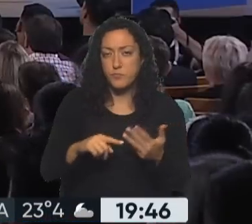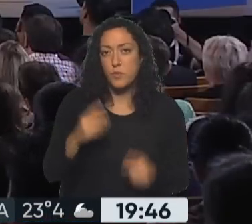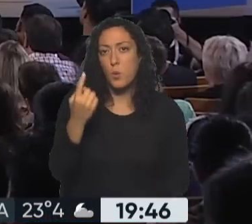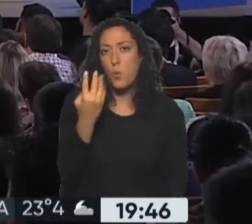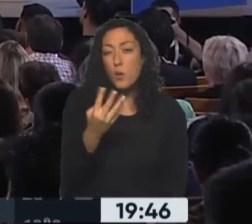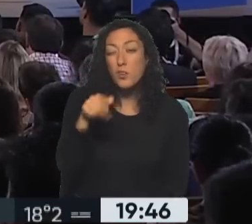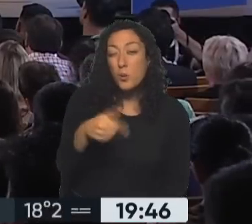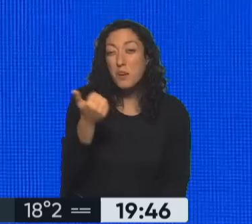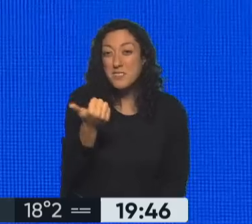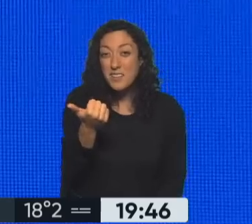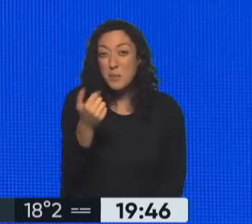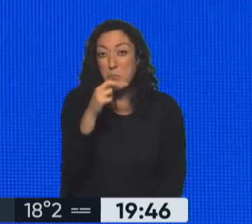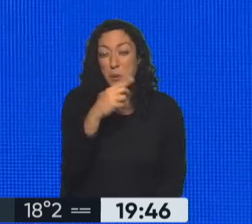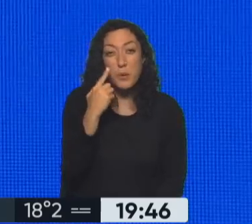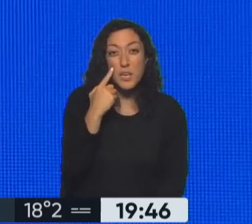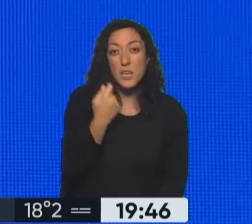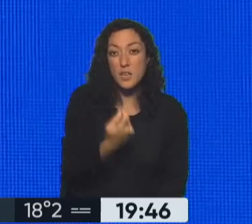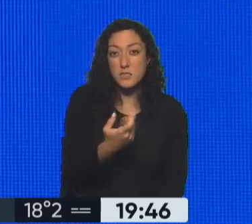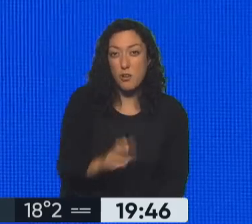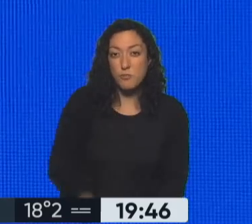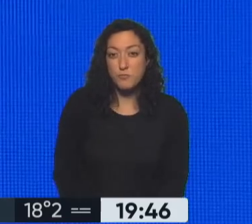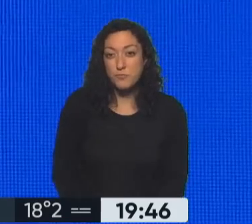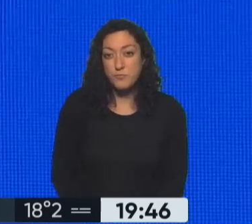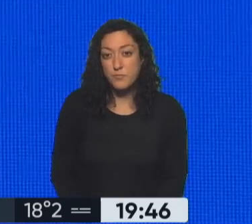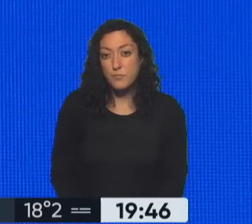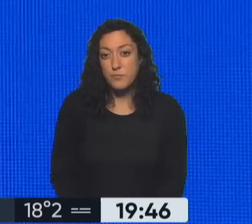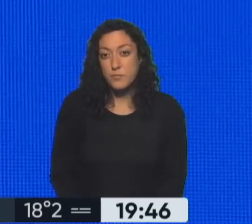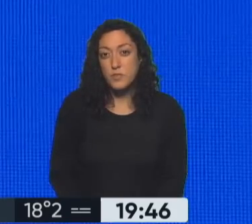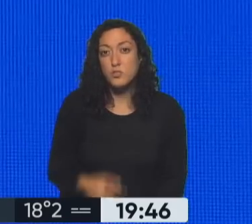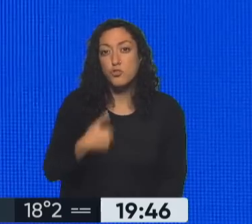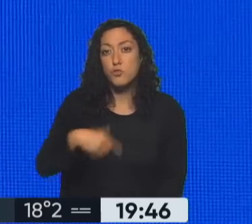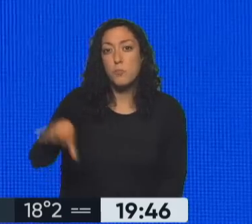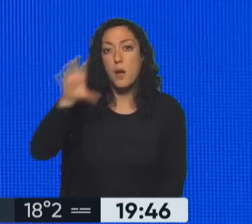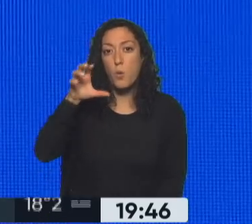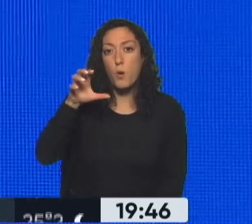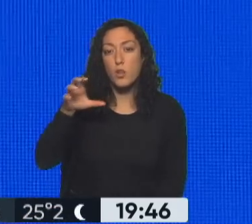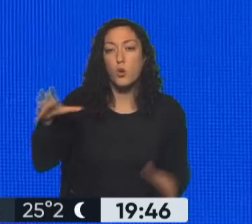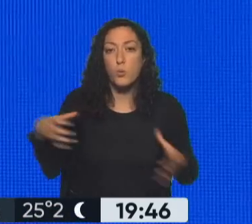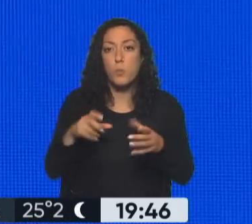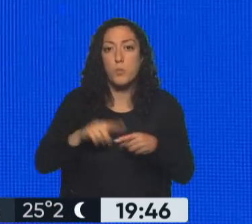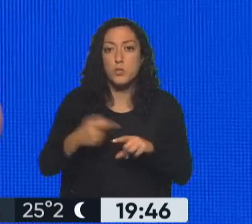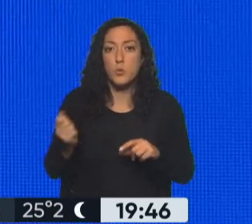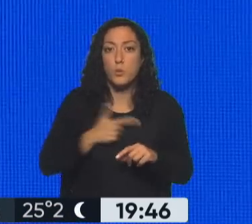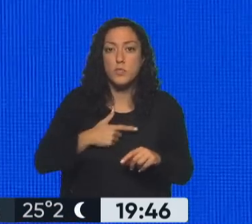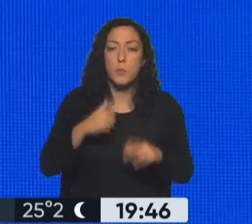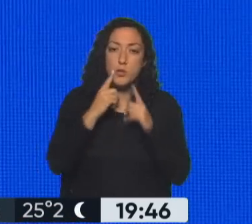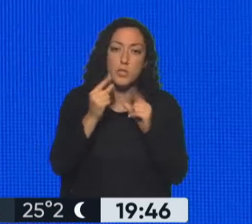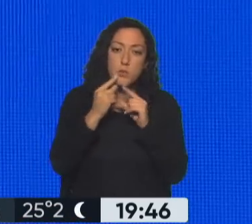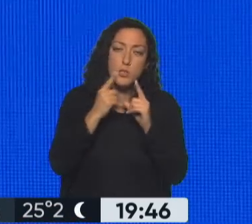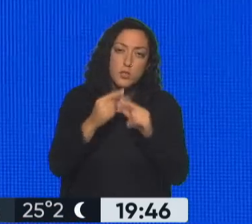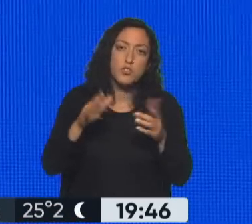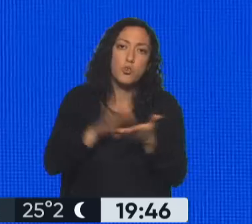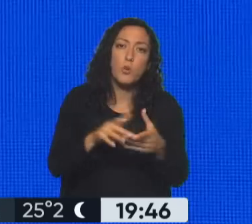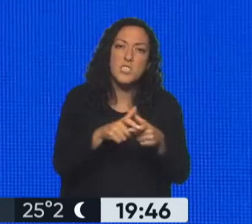4,6 del PBI. O sea, yo me acuerdo que el que era presidente de mi bloque, que siempre se quejaba de los cheques que